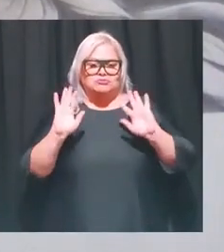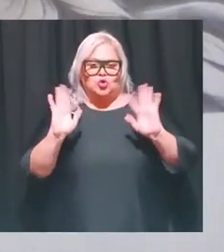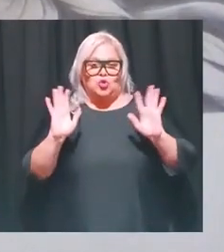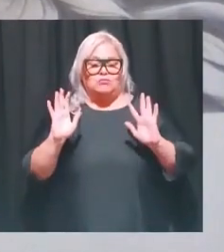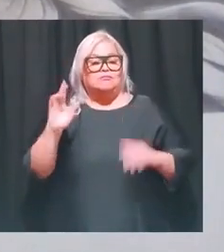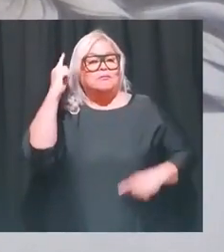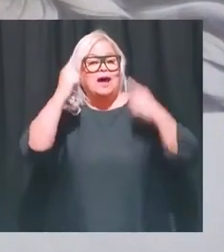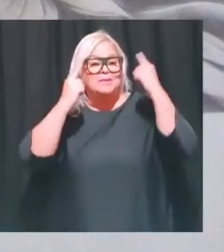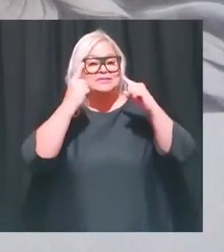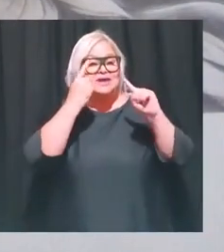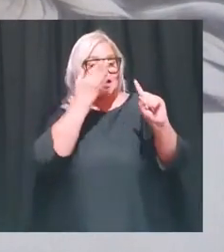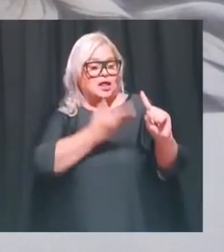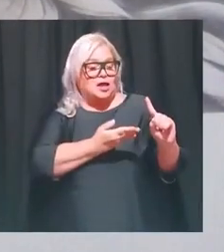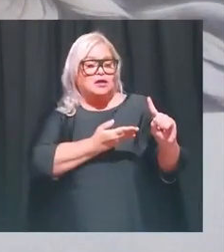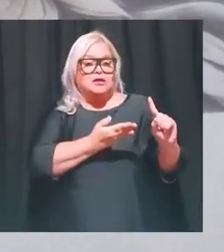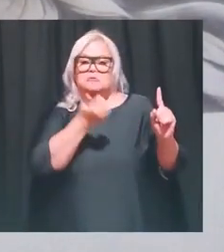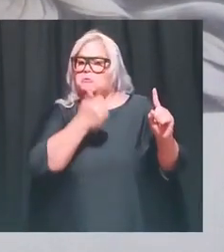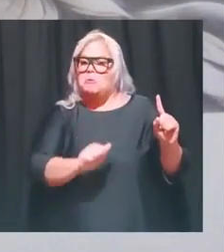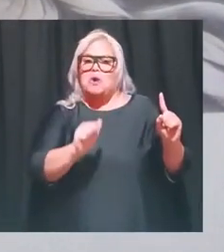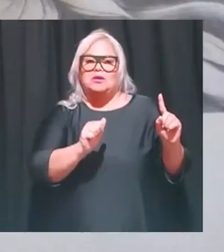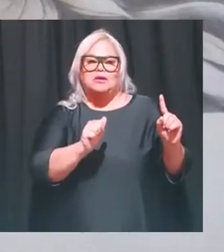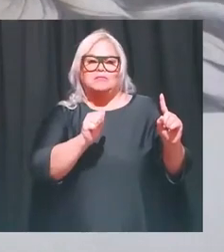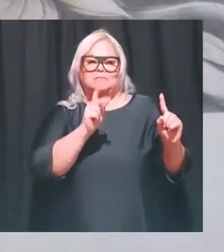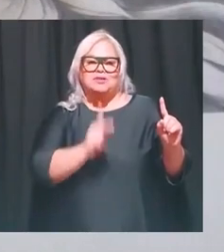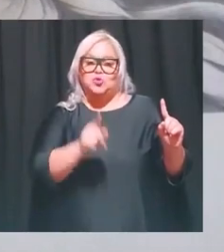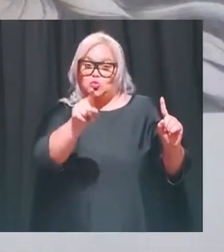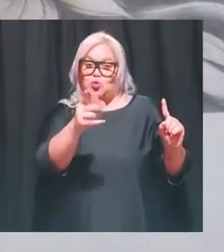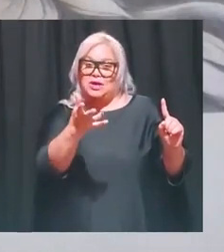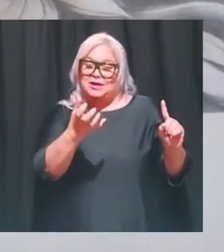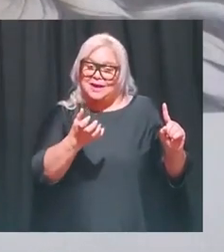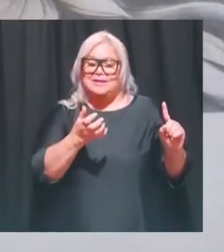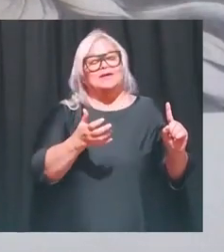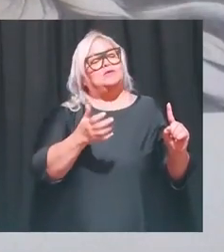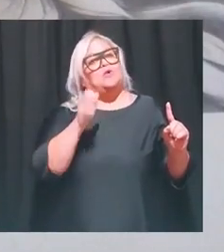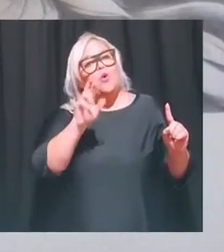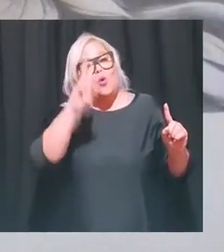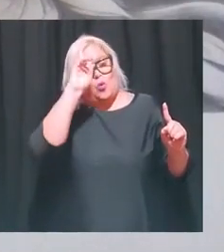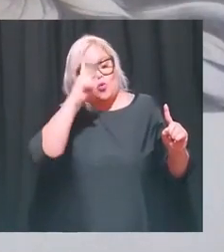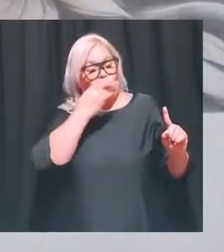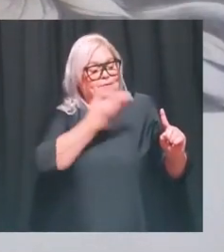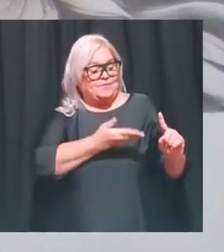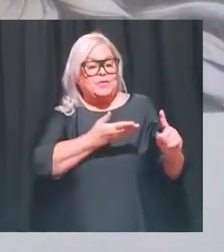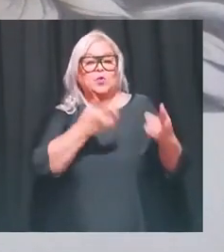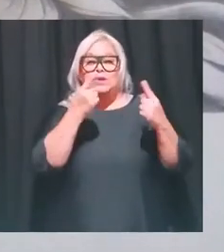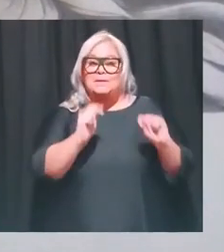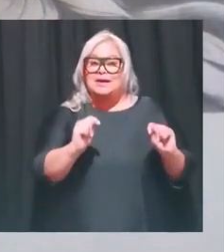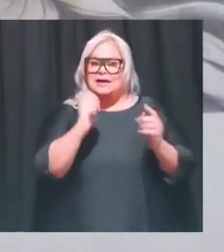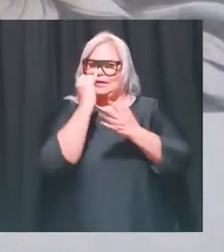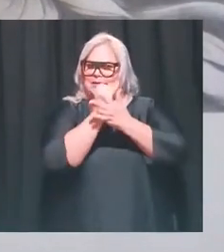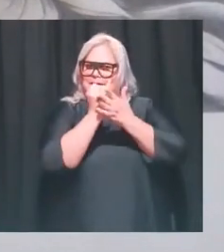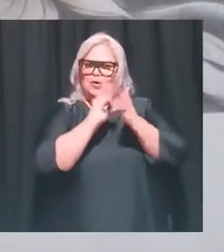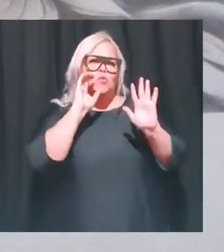persona la persona que ustedes quieran que ustedes conozcan y es como si fuera que van a hacer un retrato de esa persona pero no es un